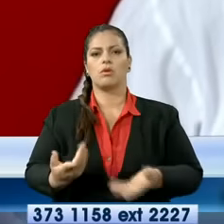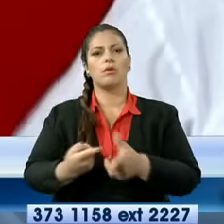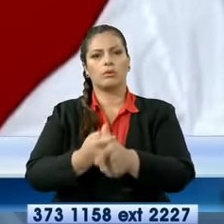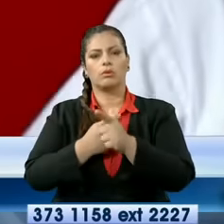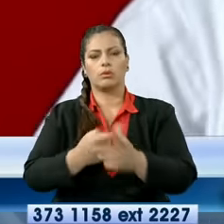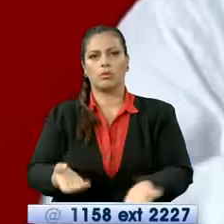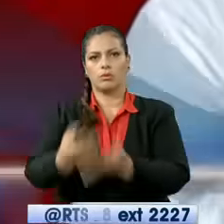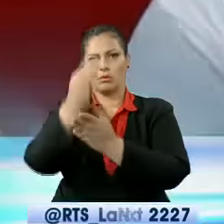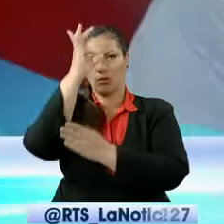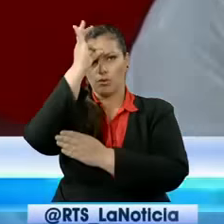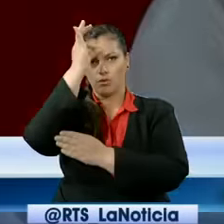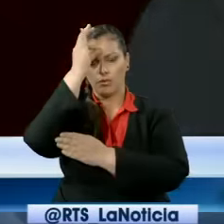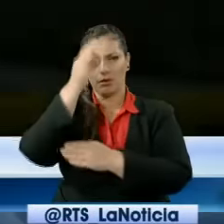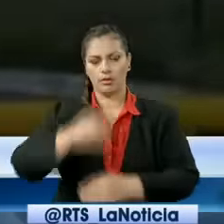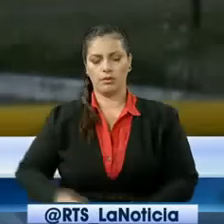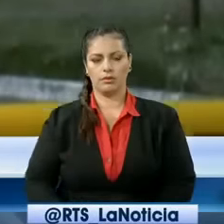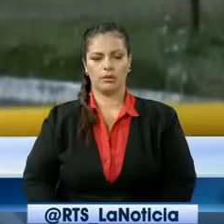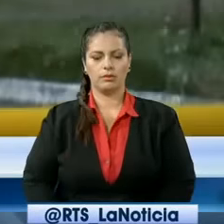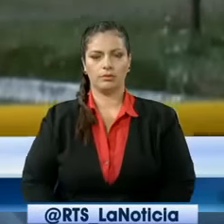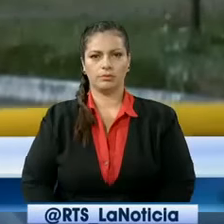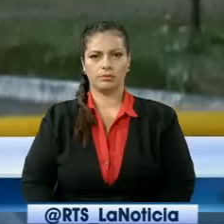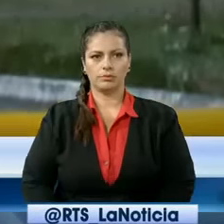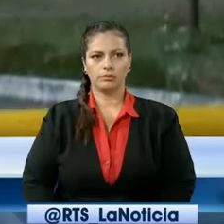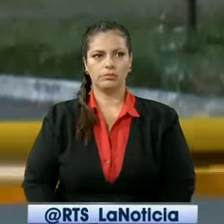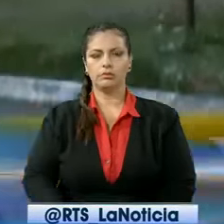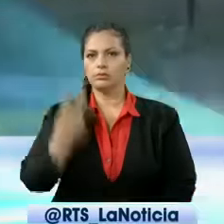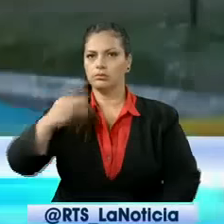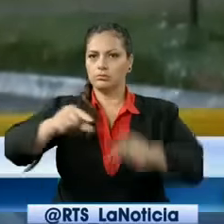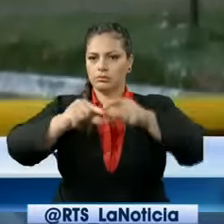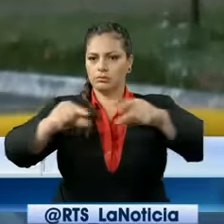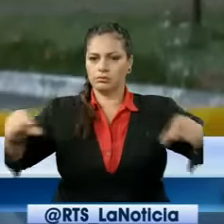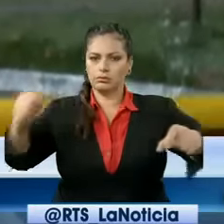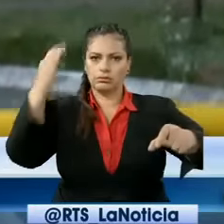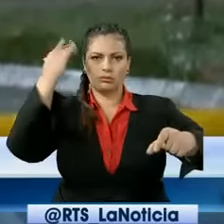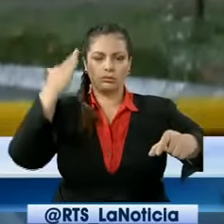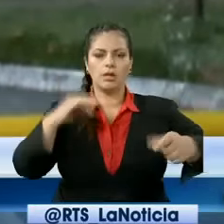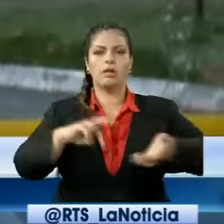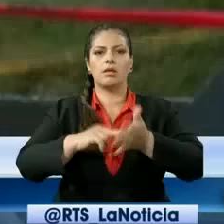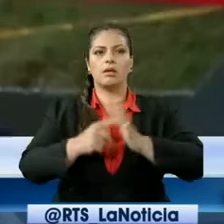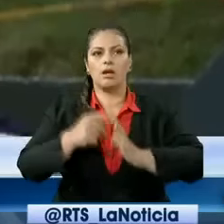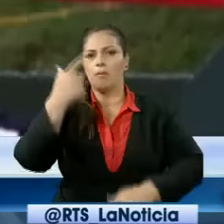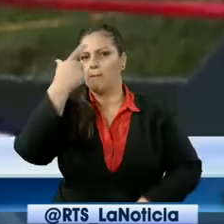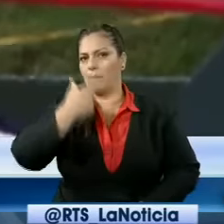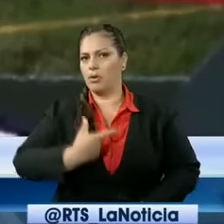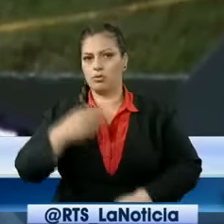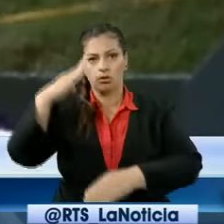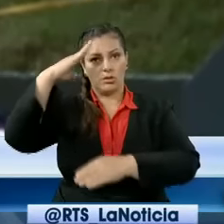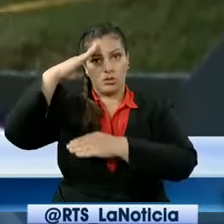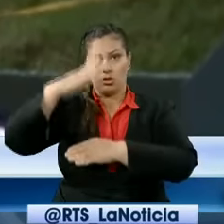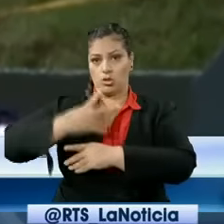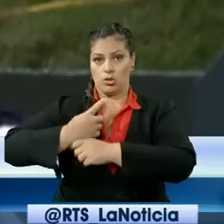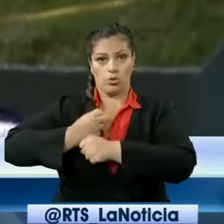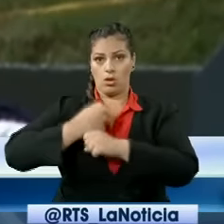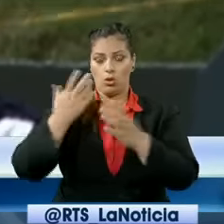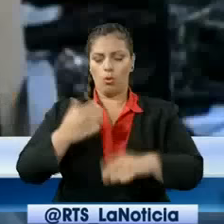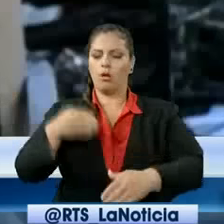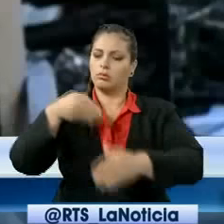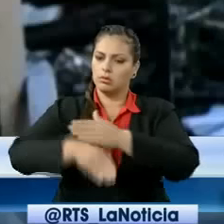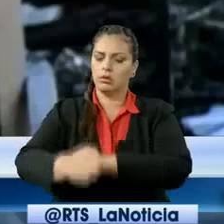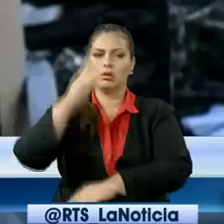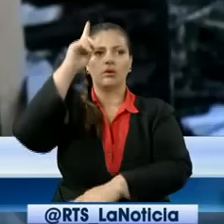tienen heridas menores. Una cinta amarilla impedía el paso de particulares, mientras en el galpón expertos en explosivos